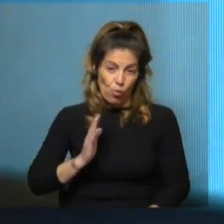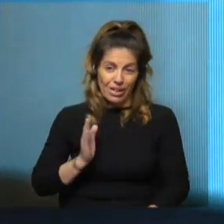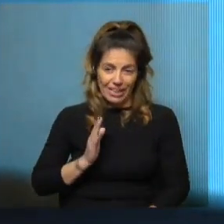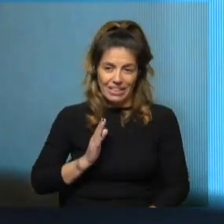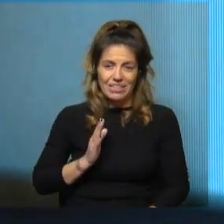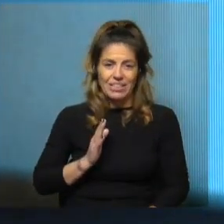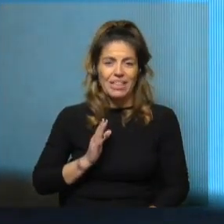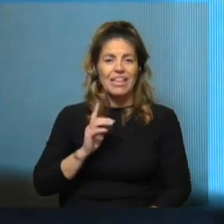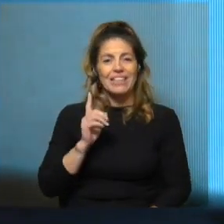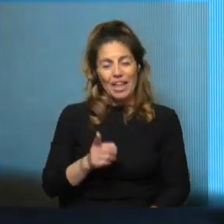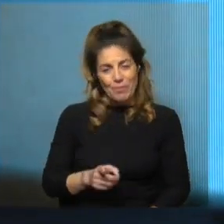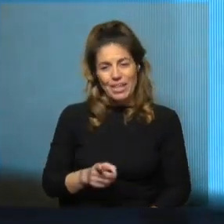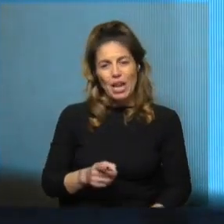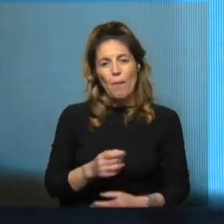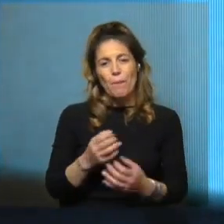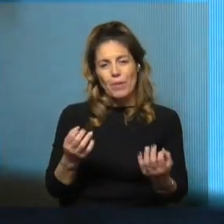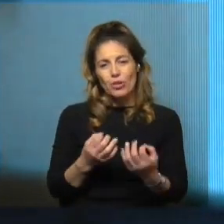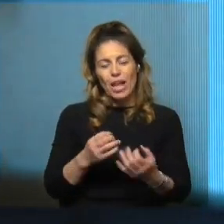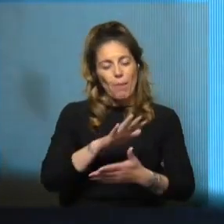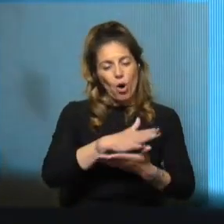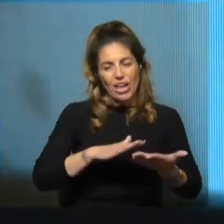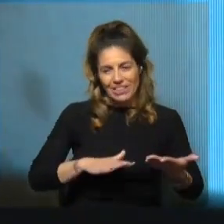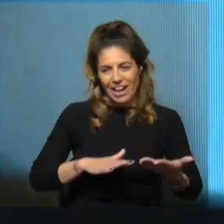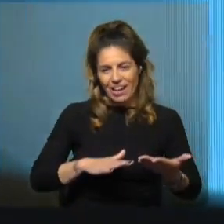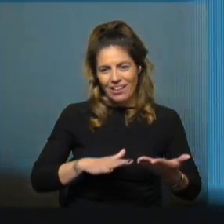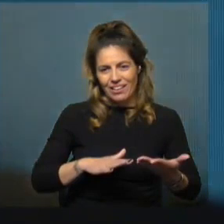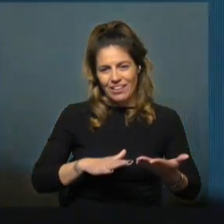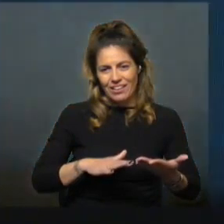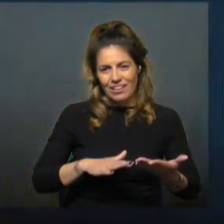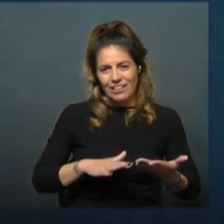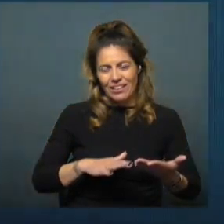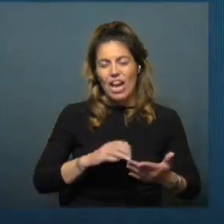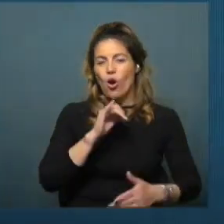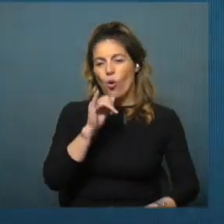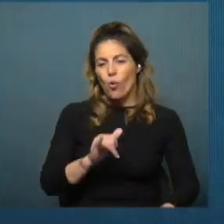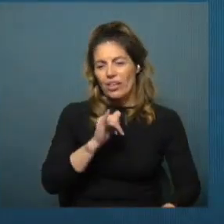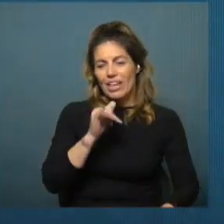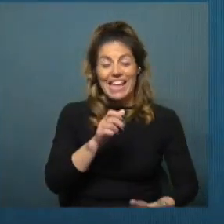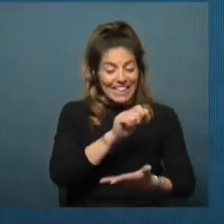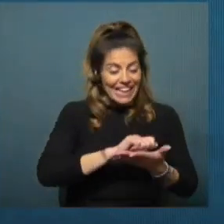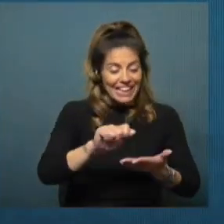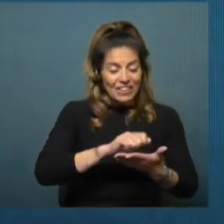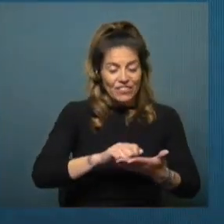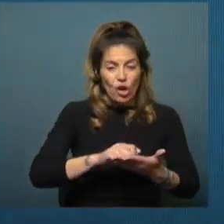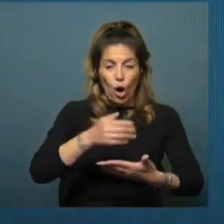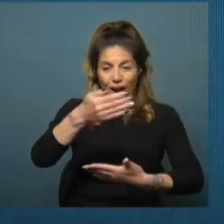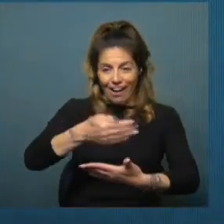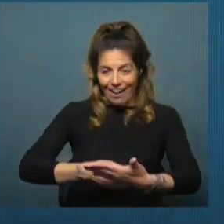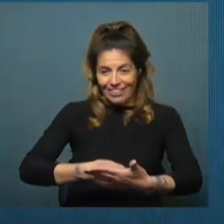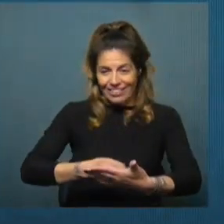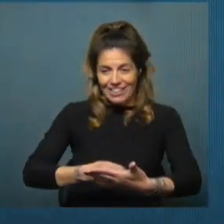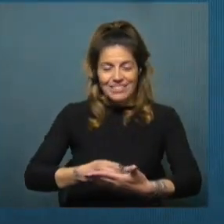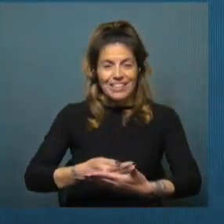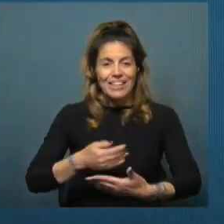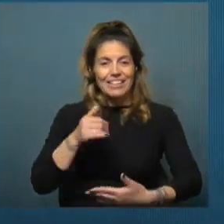este tiene la particularidad de que es una poeta y de que es una narradora y de que escribió cartas o sea teníamos